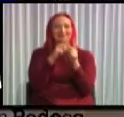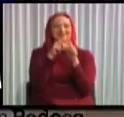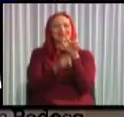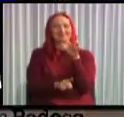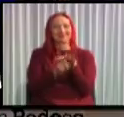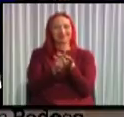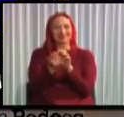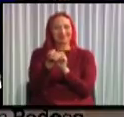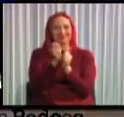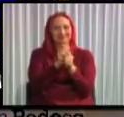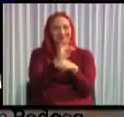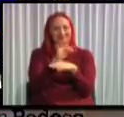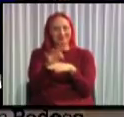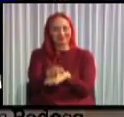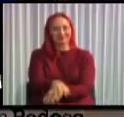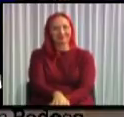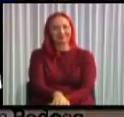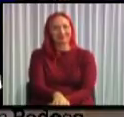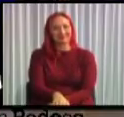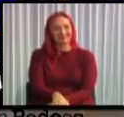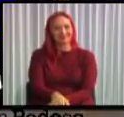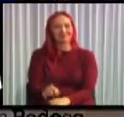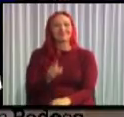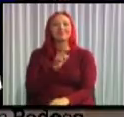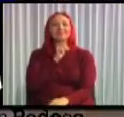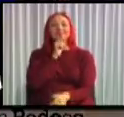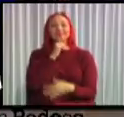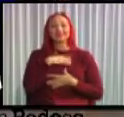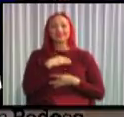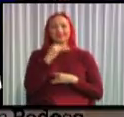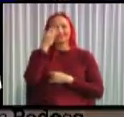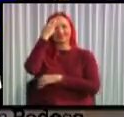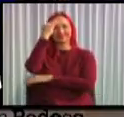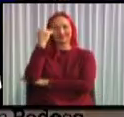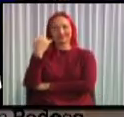escoba hasta allá. Pero que esto que habla Marco es interesantísimo porque